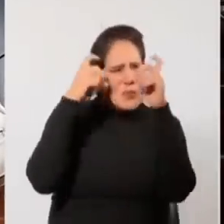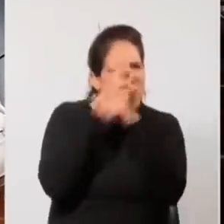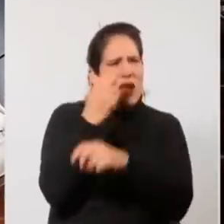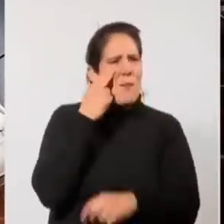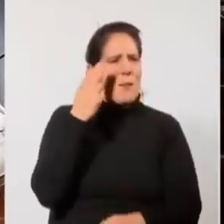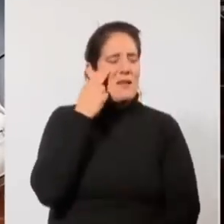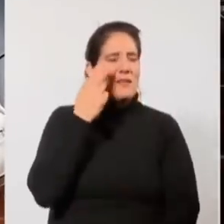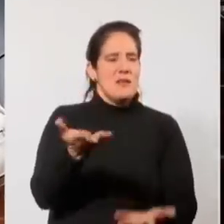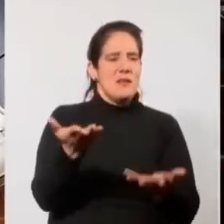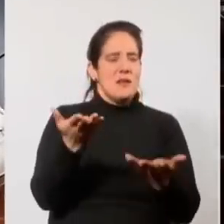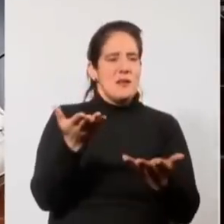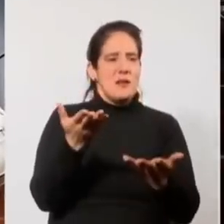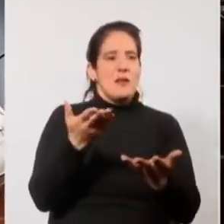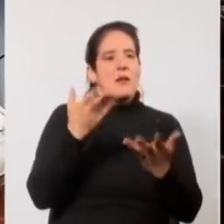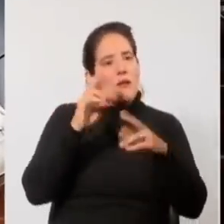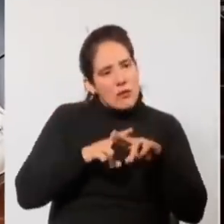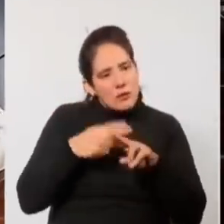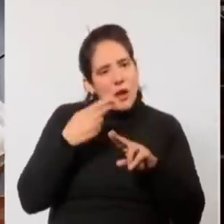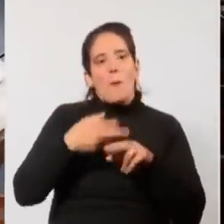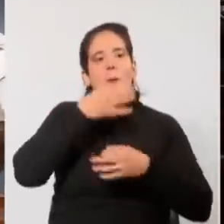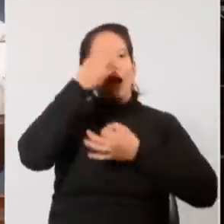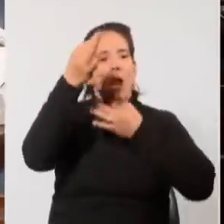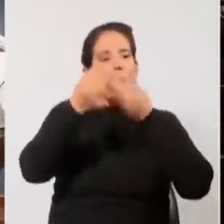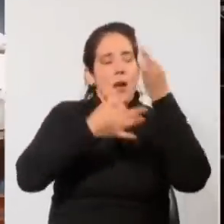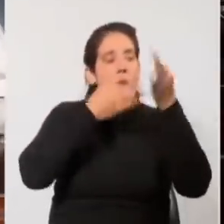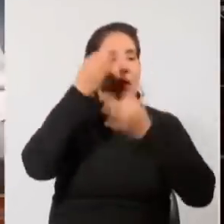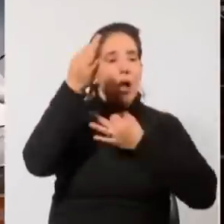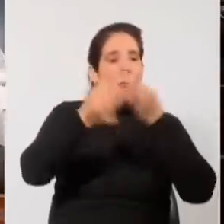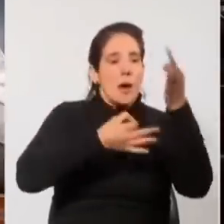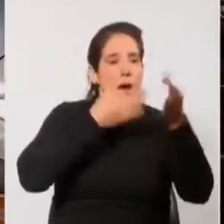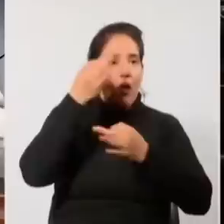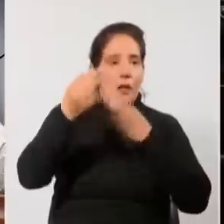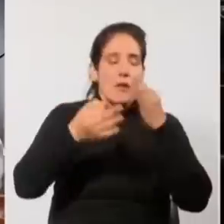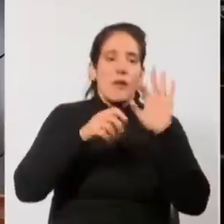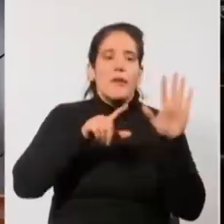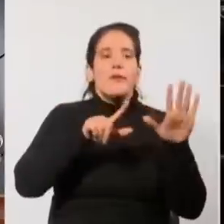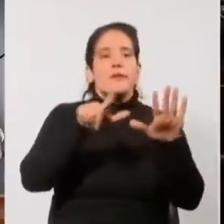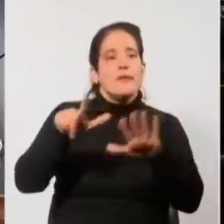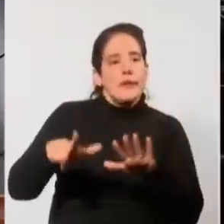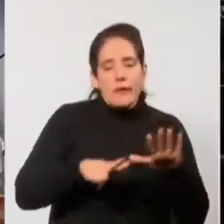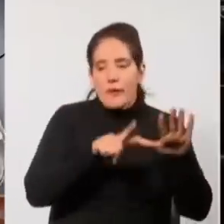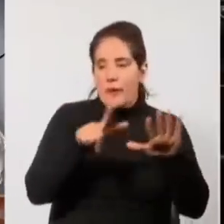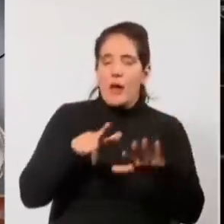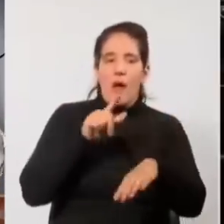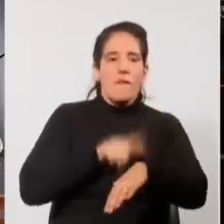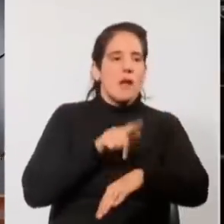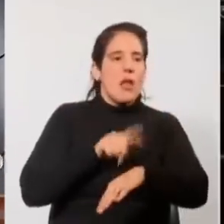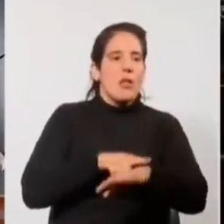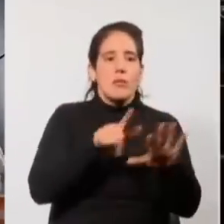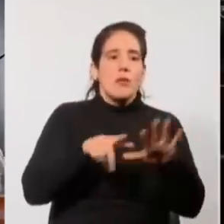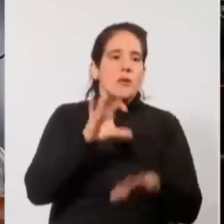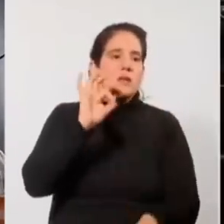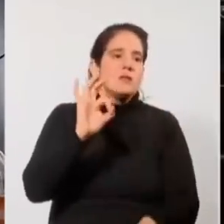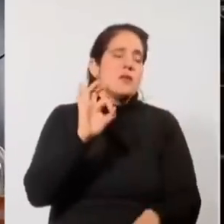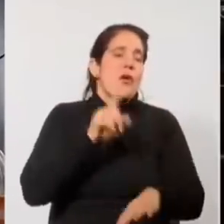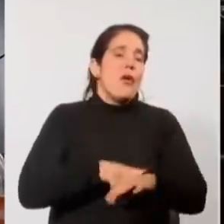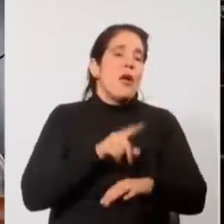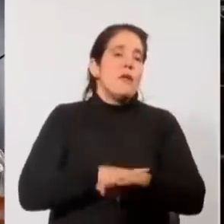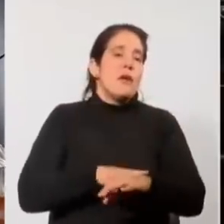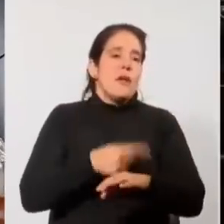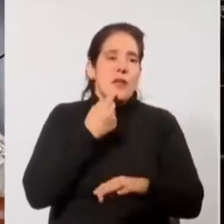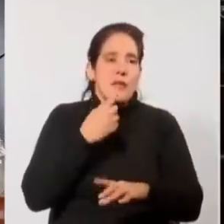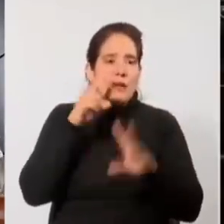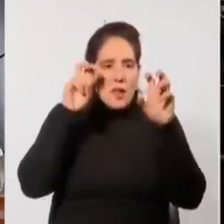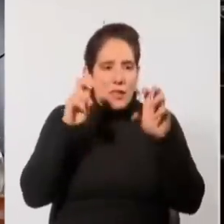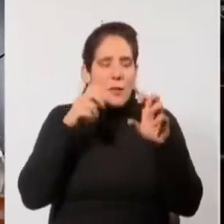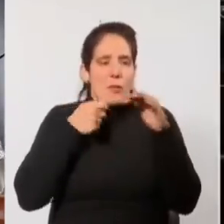Y seguramente va a haber que explicarle mucho a la gente que tenemos que estar 7 horas hablando de Venezuela y 0 horas hablando de la